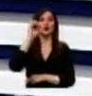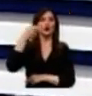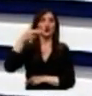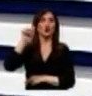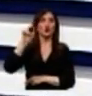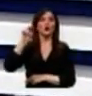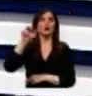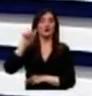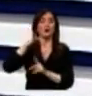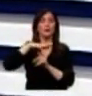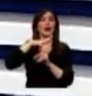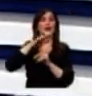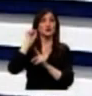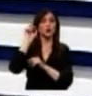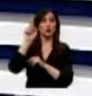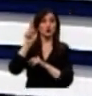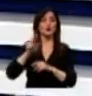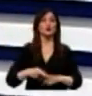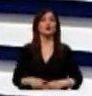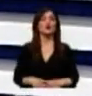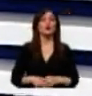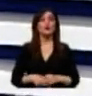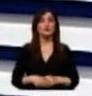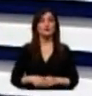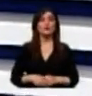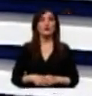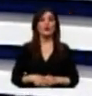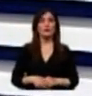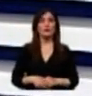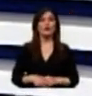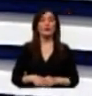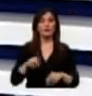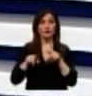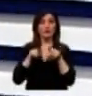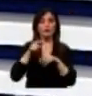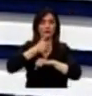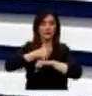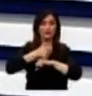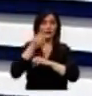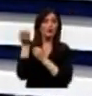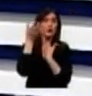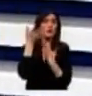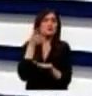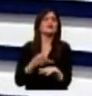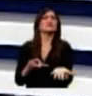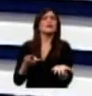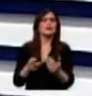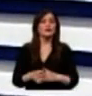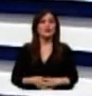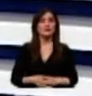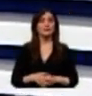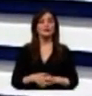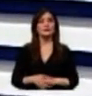Parque Metropolitano del Sur. Se encuentra justamente ella con alguna de las autoridades para contarnos qué es lo que está pasando.